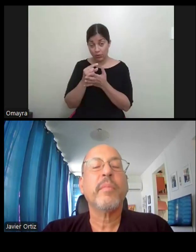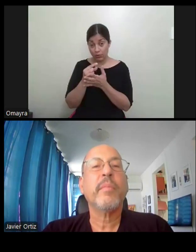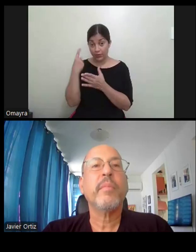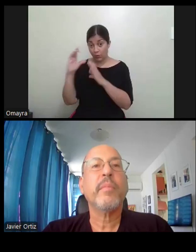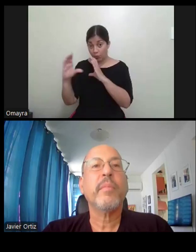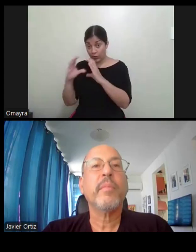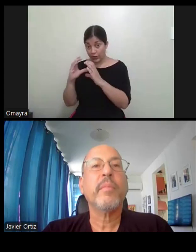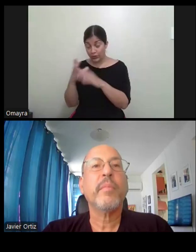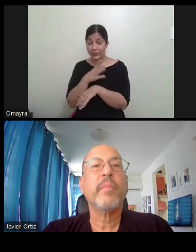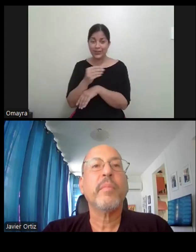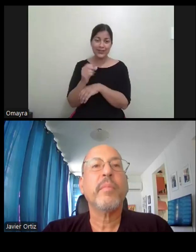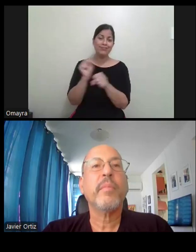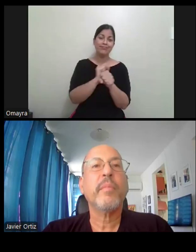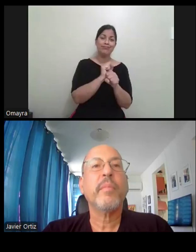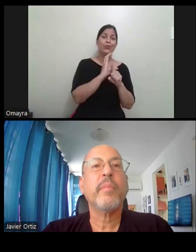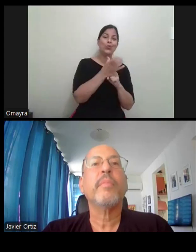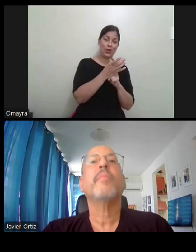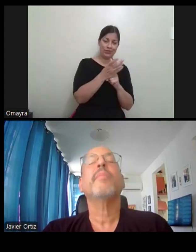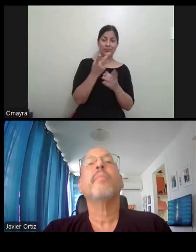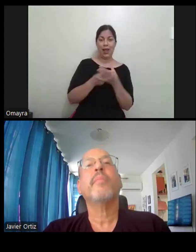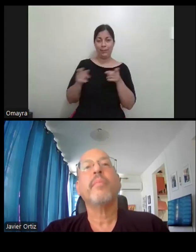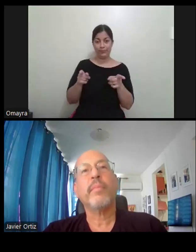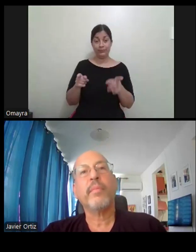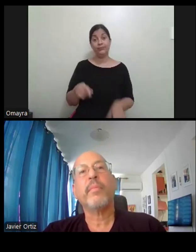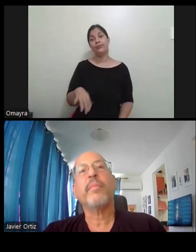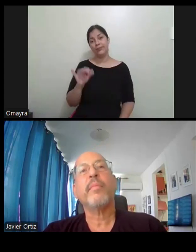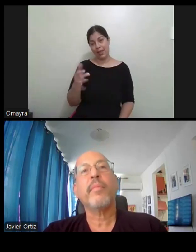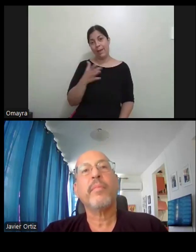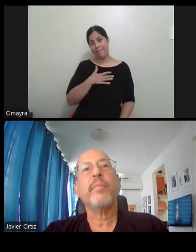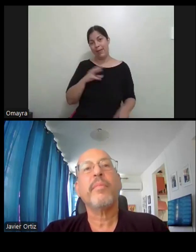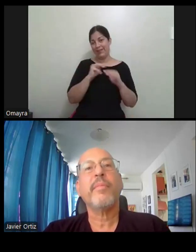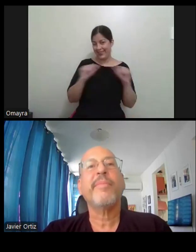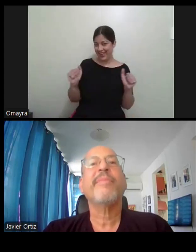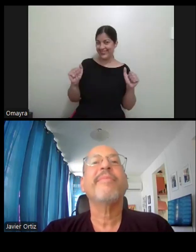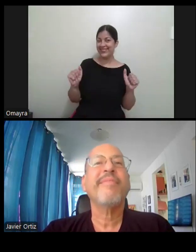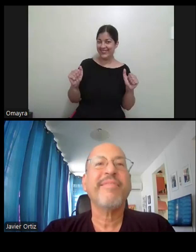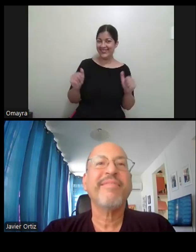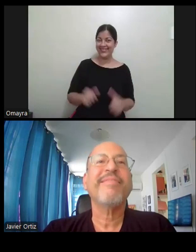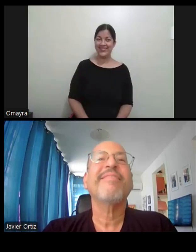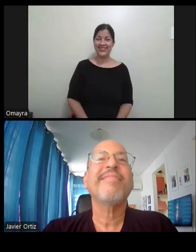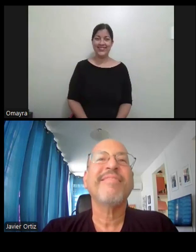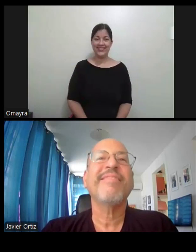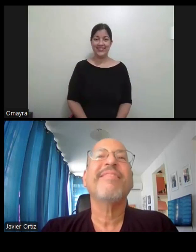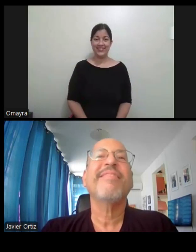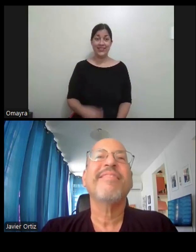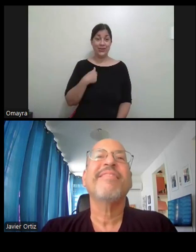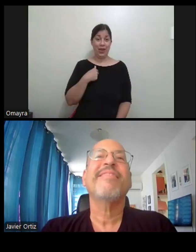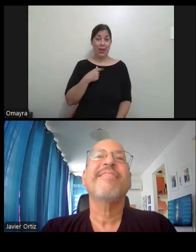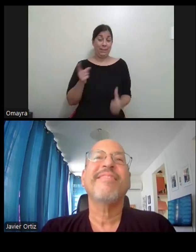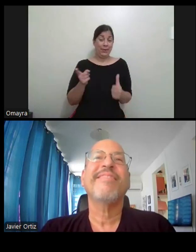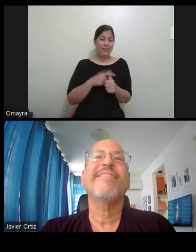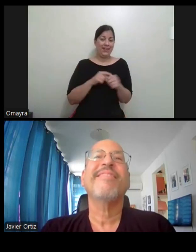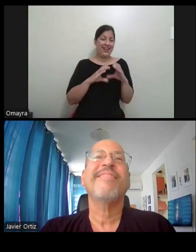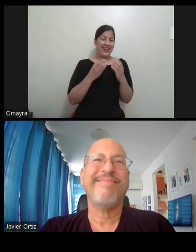como en gestión cultural. Exacto. En mi maestría. En tu maestría. Yo fui la primera clase graduanda de